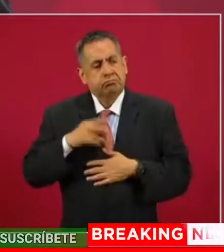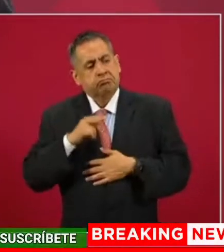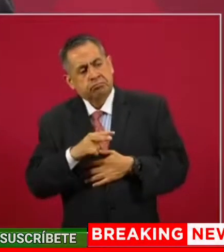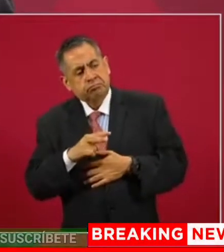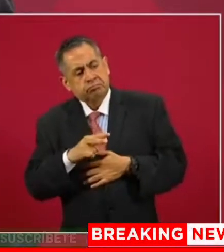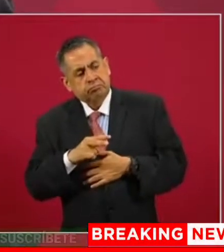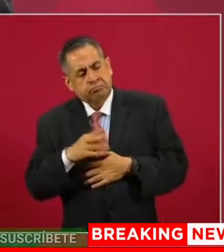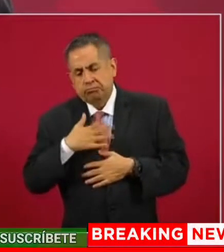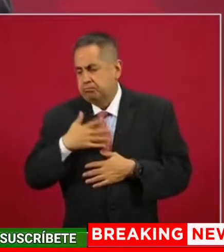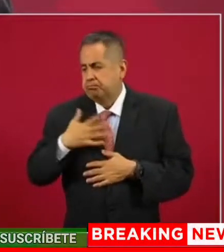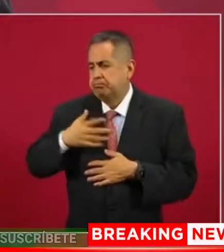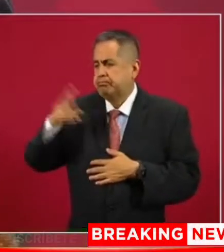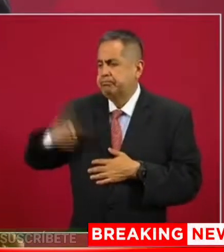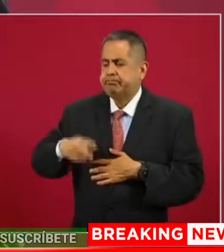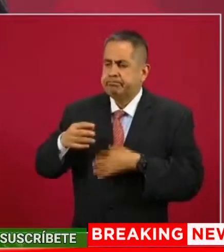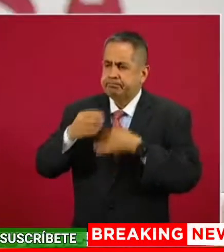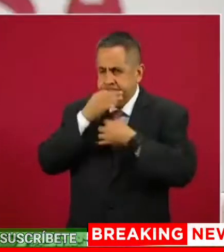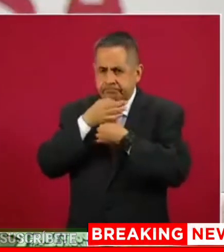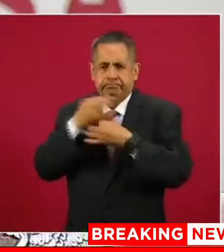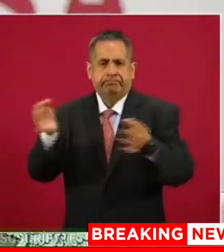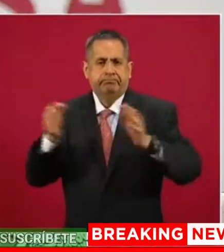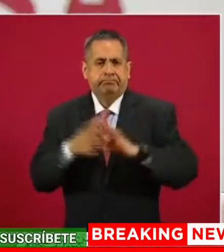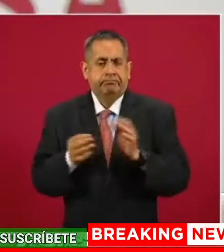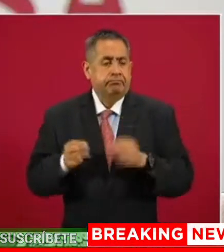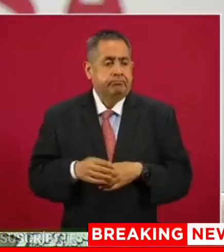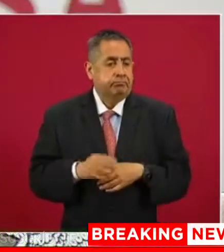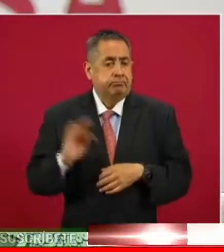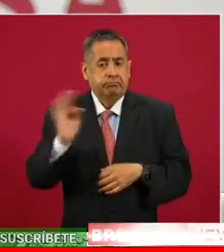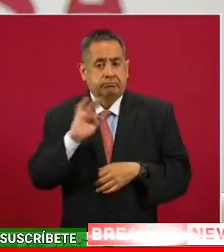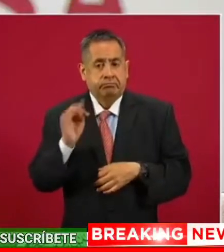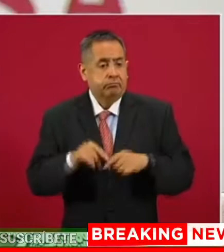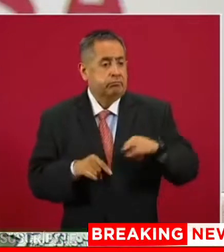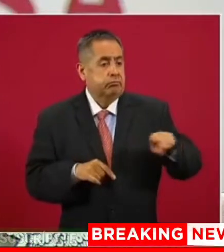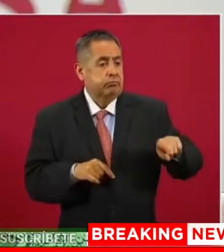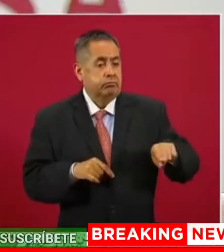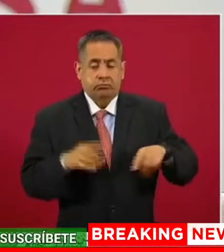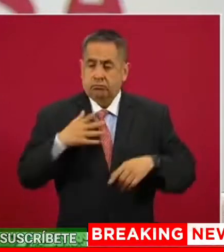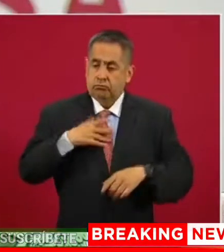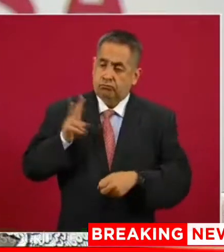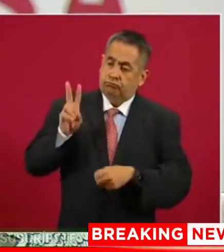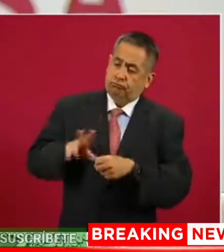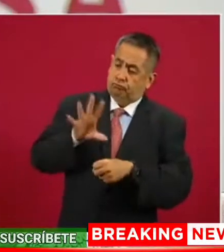verdad, aunque no sea verdad absoluta,